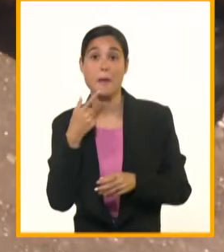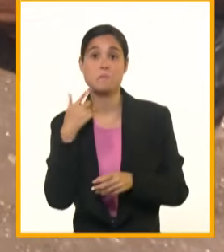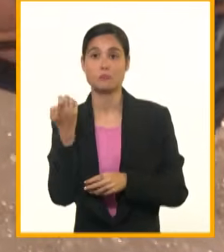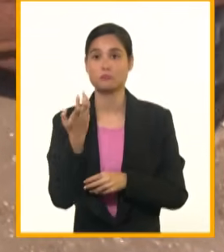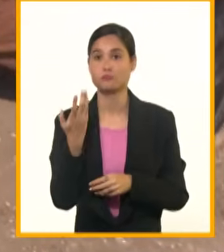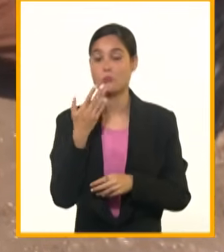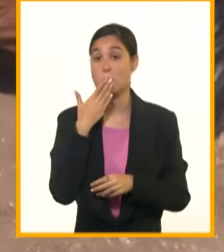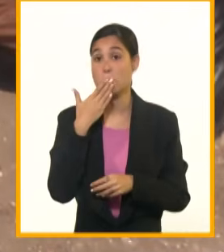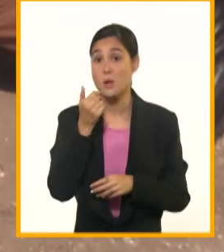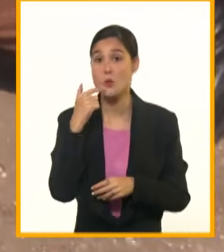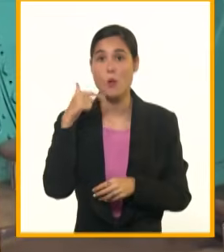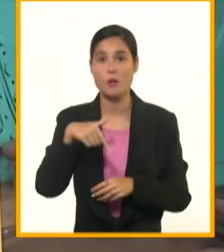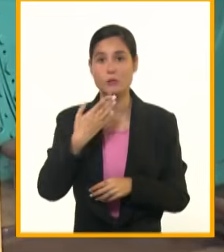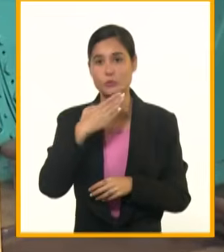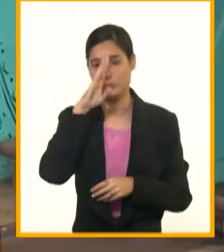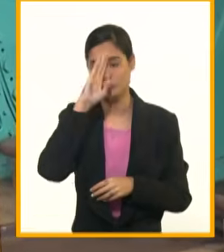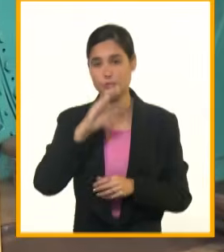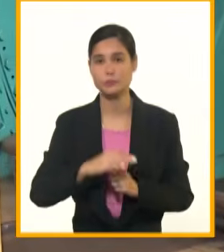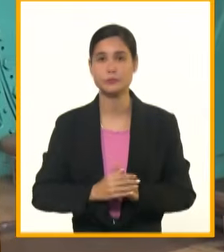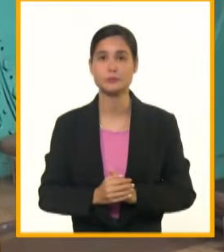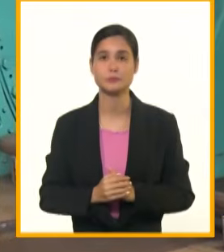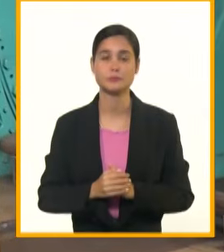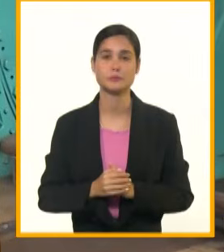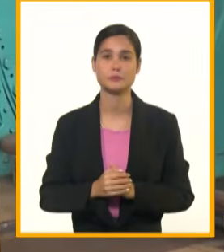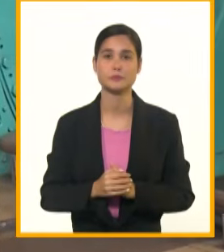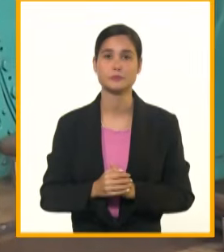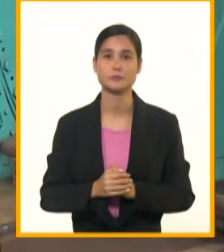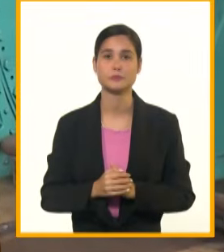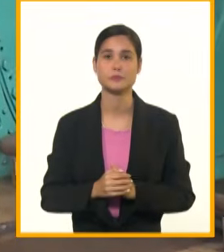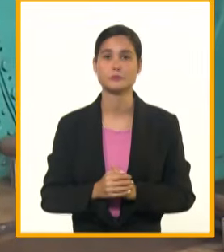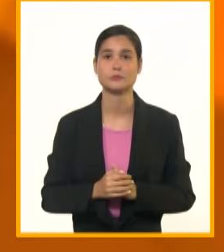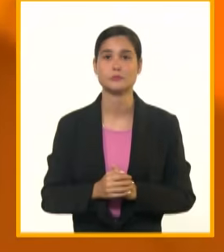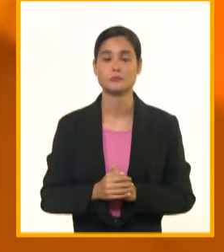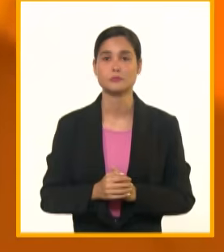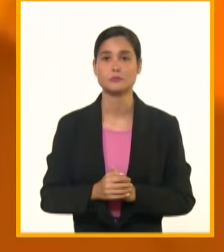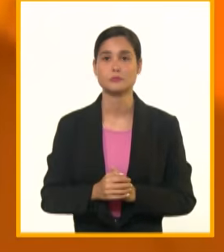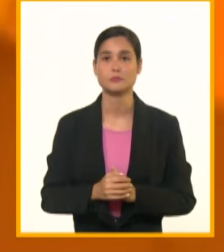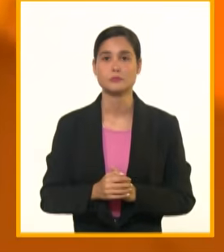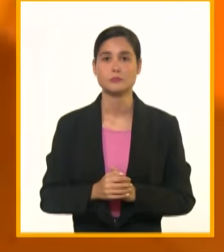provincia y para Cuba. Jency Rivera, para la Mesa Redonda.